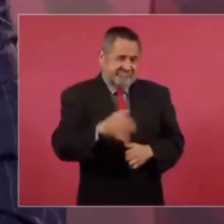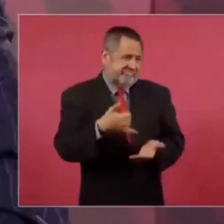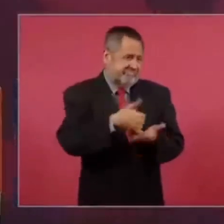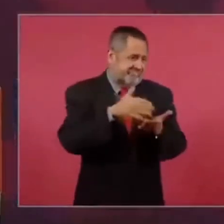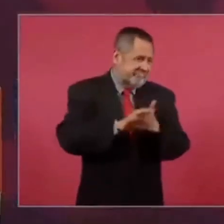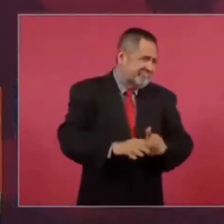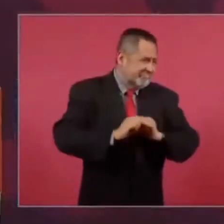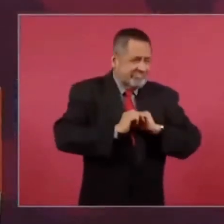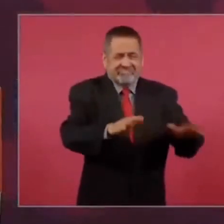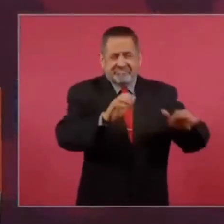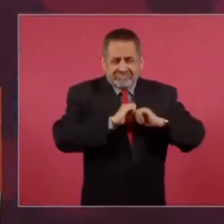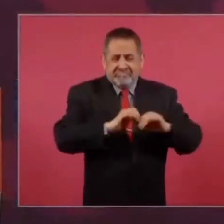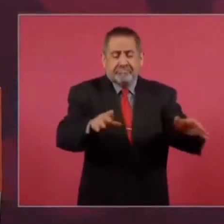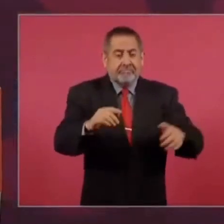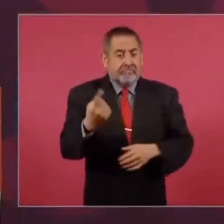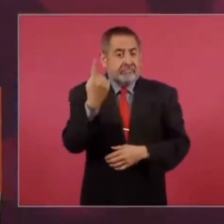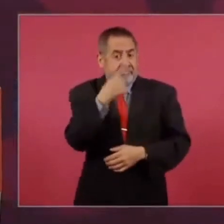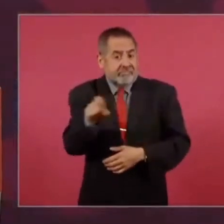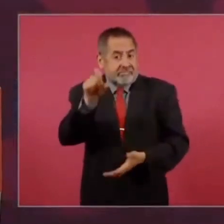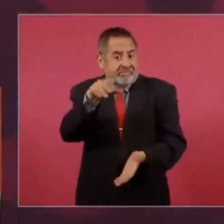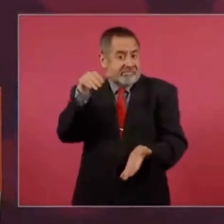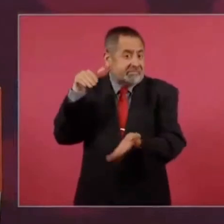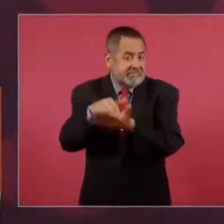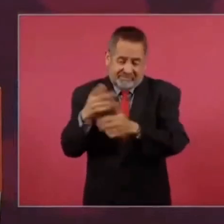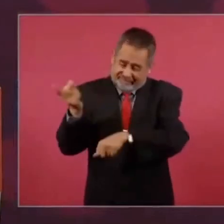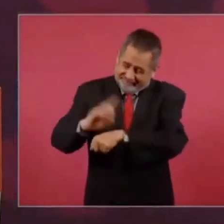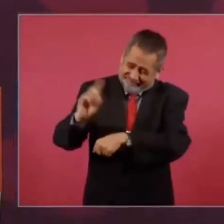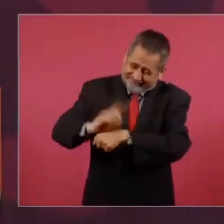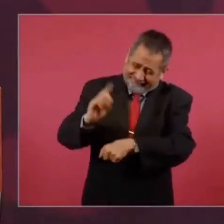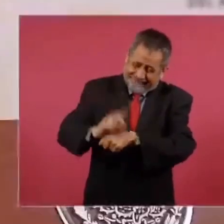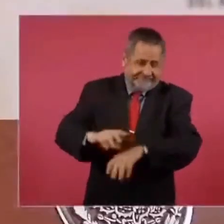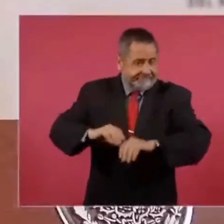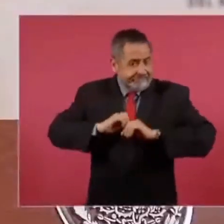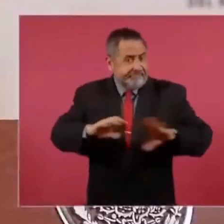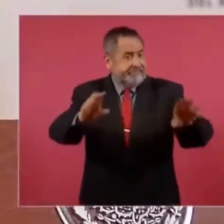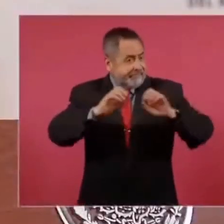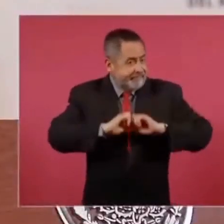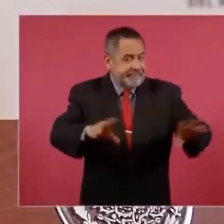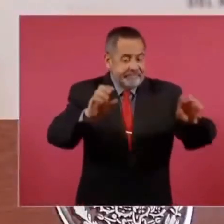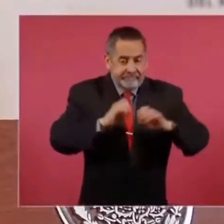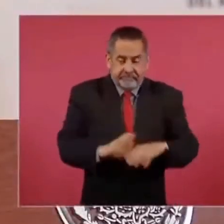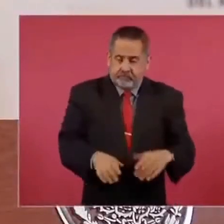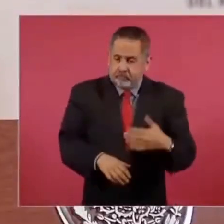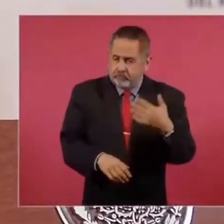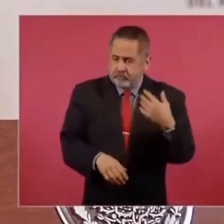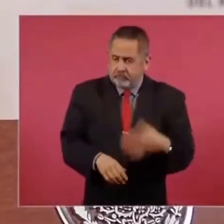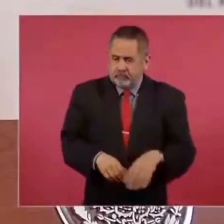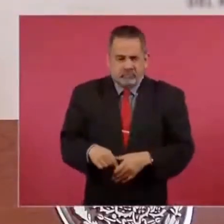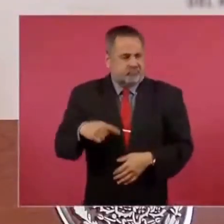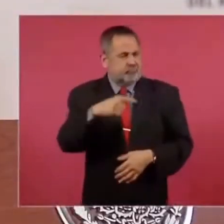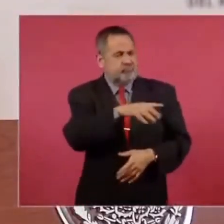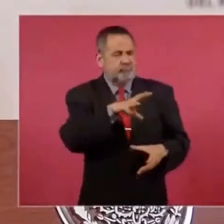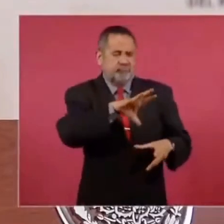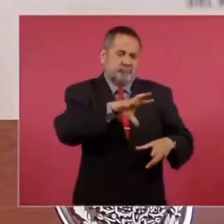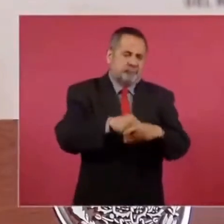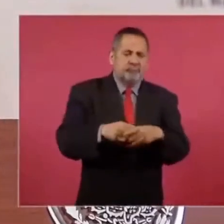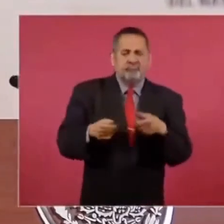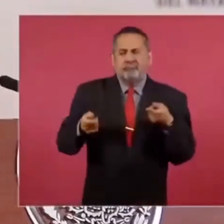120,000 ejemplares diarios. pero tenía todo el